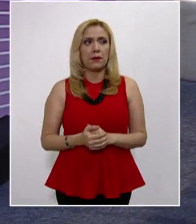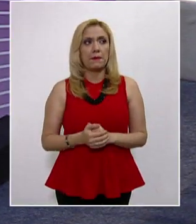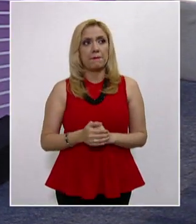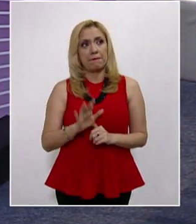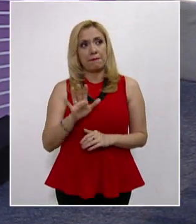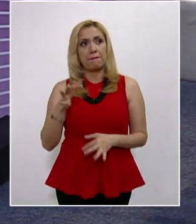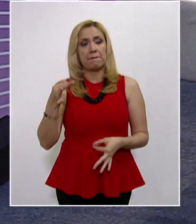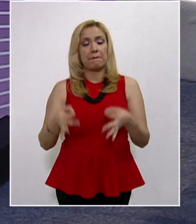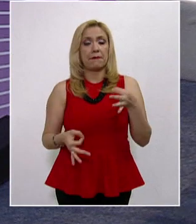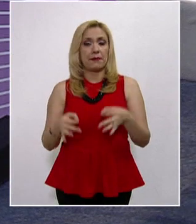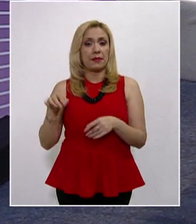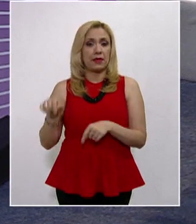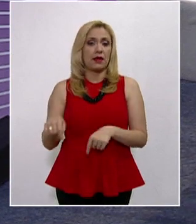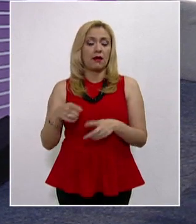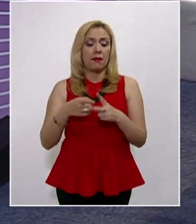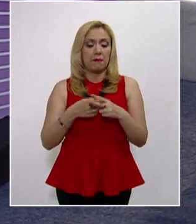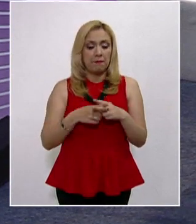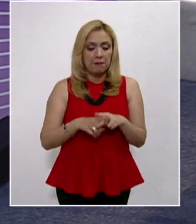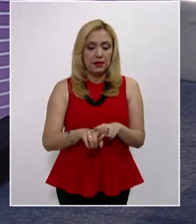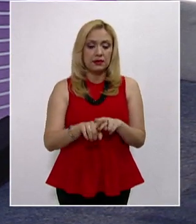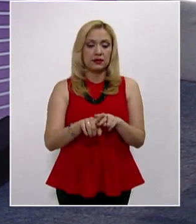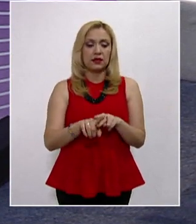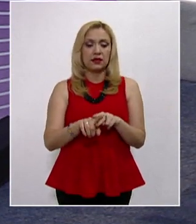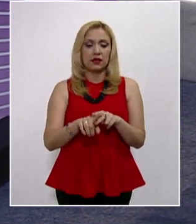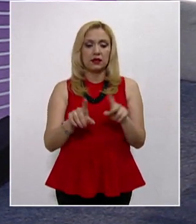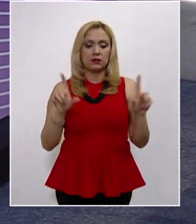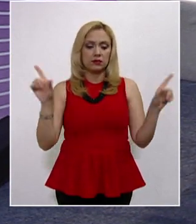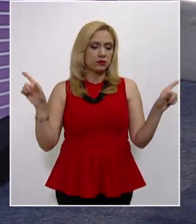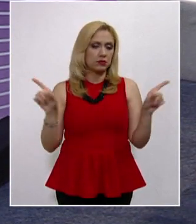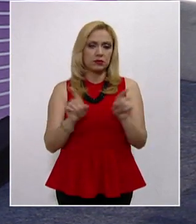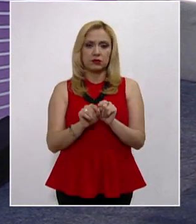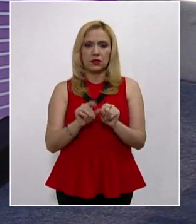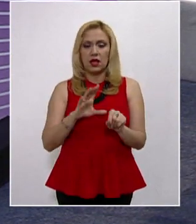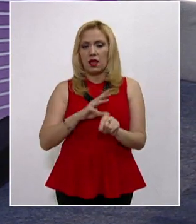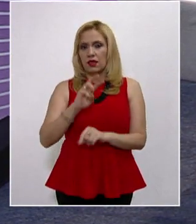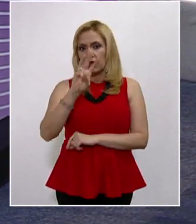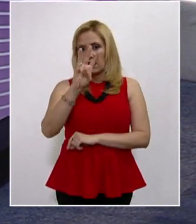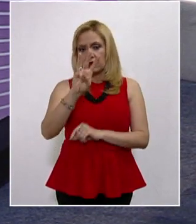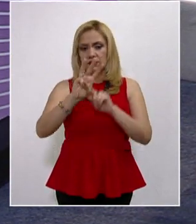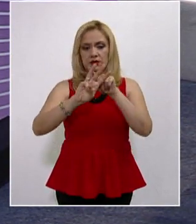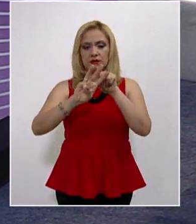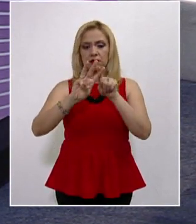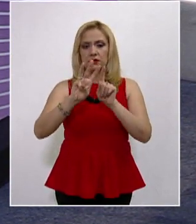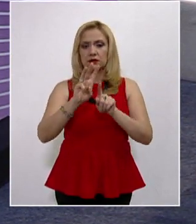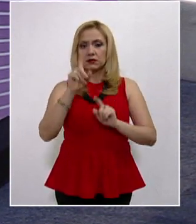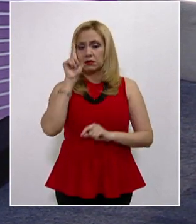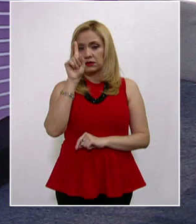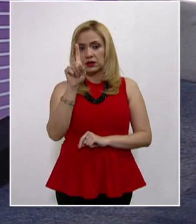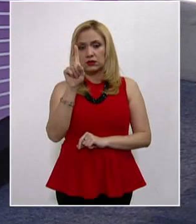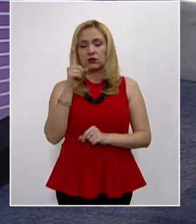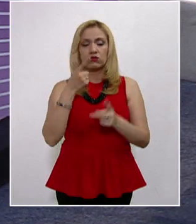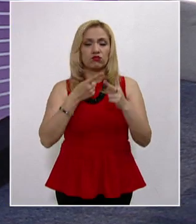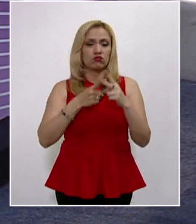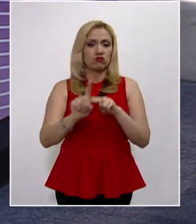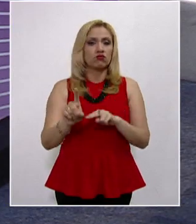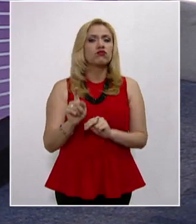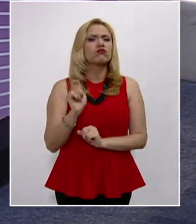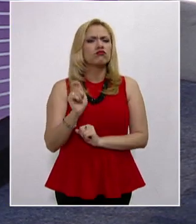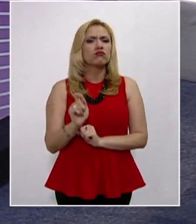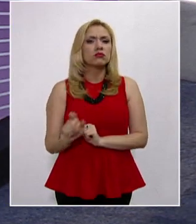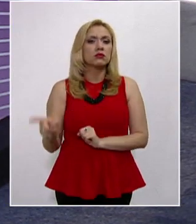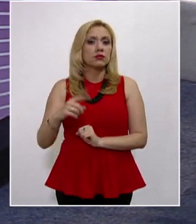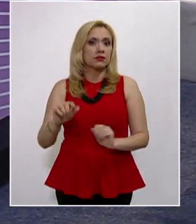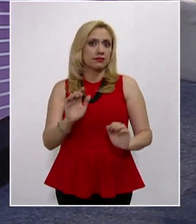Corte Interamericana empieza, tratando de resumirla, hay como 3 momentos clave. Un primer momento en el cual los